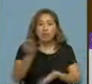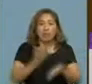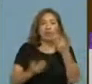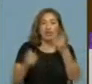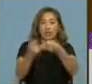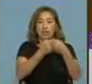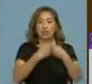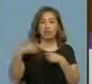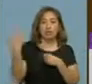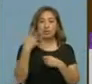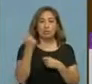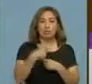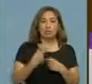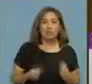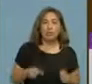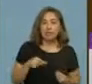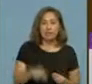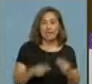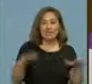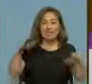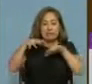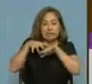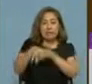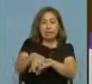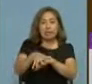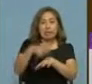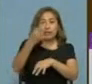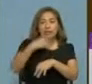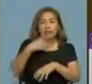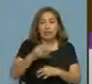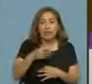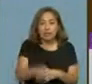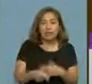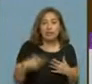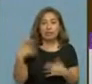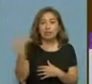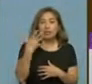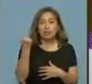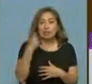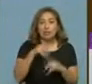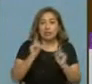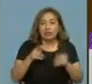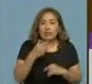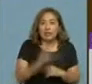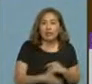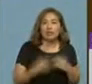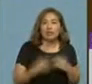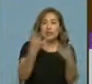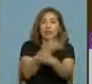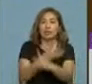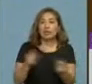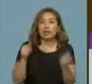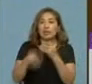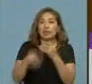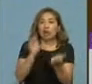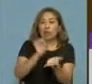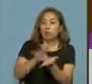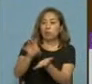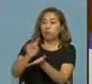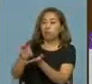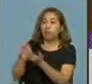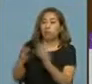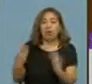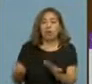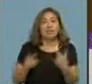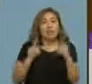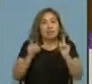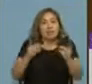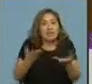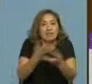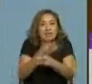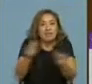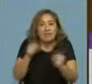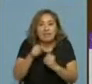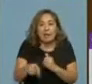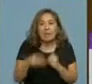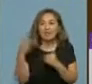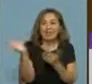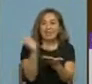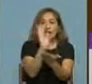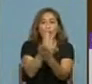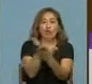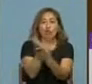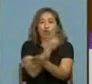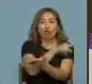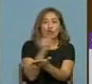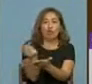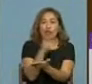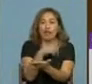es importante. Y lograr una integración real es importante. Al contrario, se acabaría con la discriminación y con la xenofobia que hay de los dos lados,